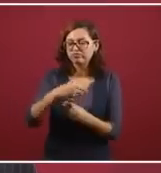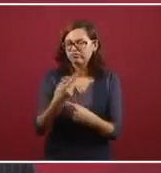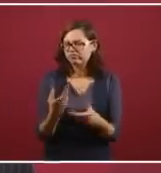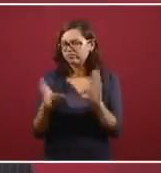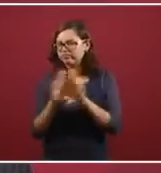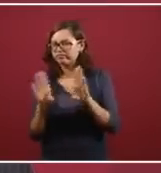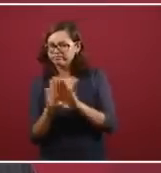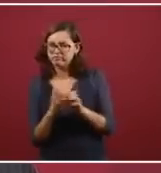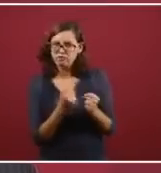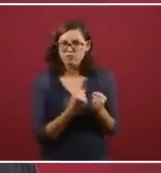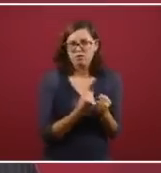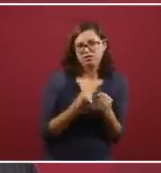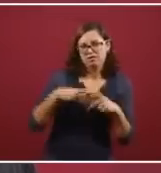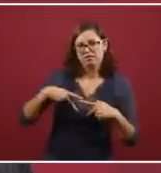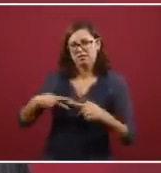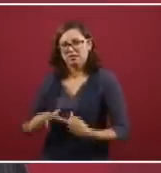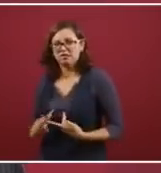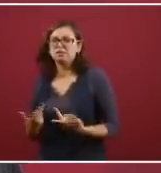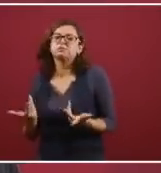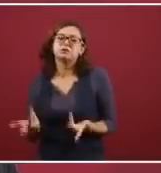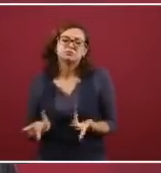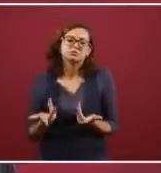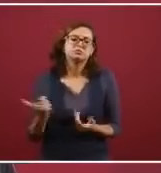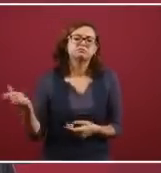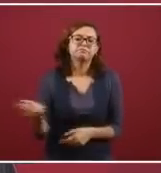Entonces, afortunadamente, nosotros estamos bien,